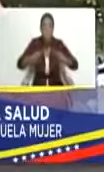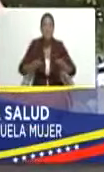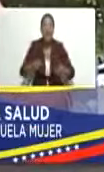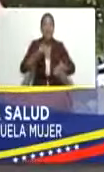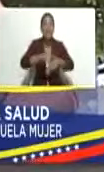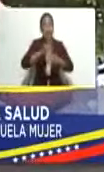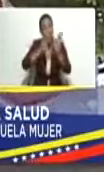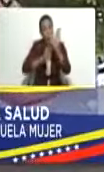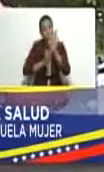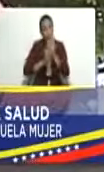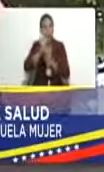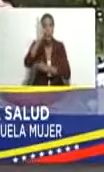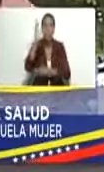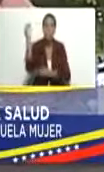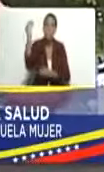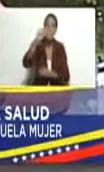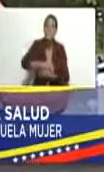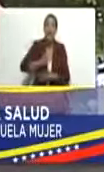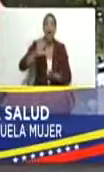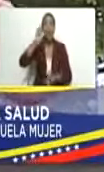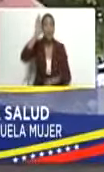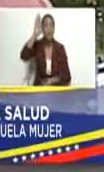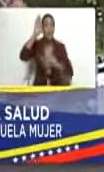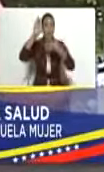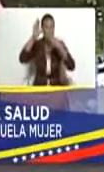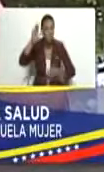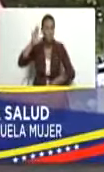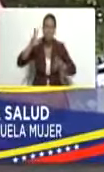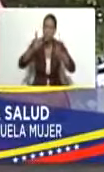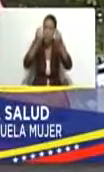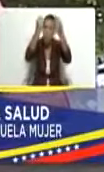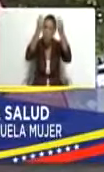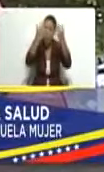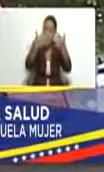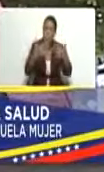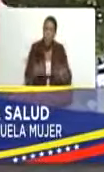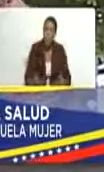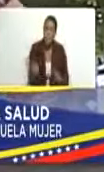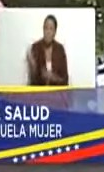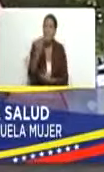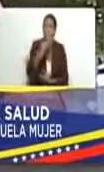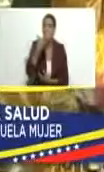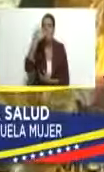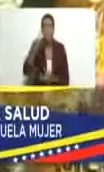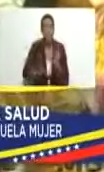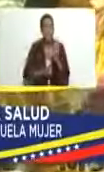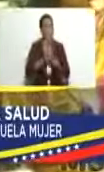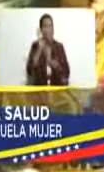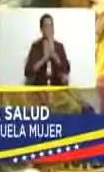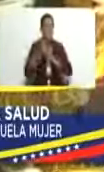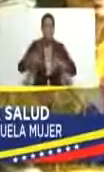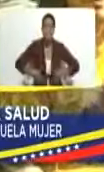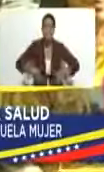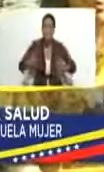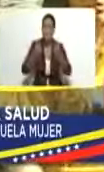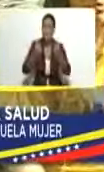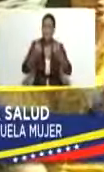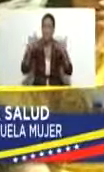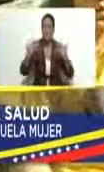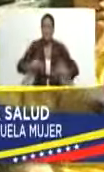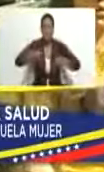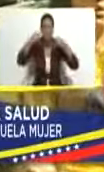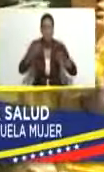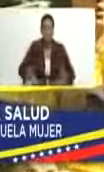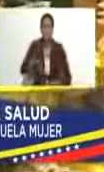tiempo histórico y avanzar hacia un futuro de recuperación económica, de crecimiento, prosperidad, de